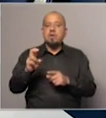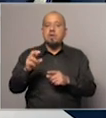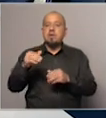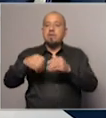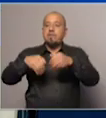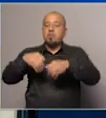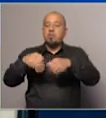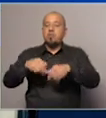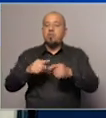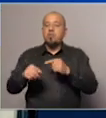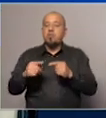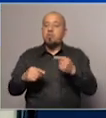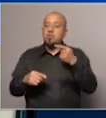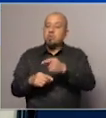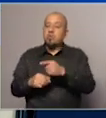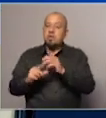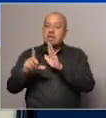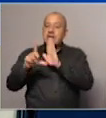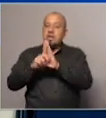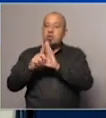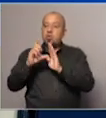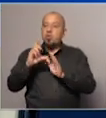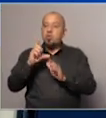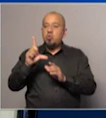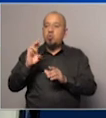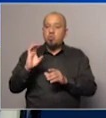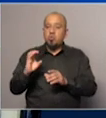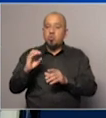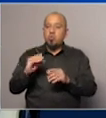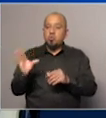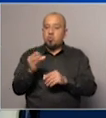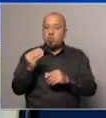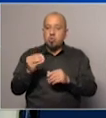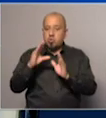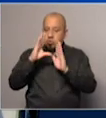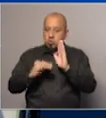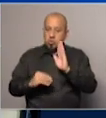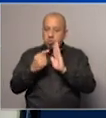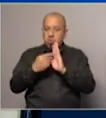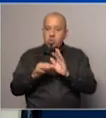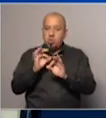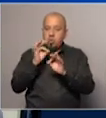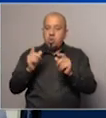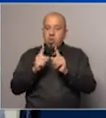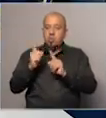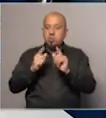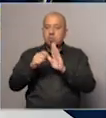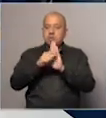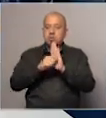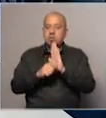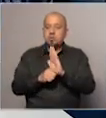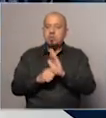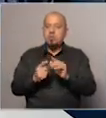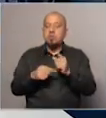contra toda la luz o contra algunos artículos de la luz ese es un segundo punto y tercero en lo que todo el mundo está de acuerdo